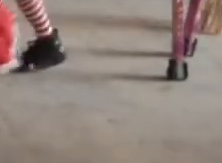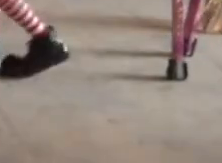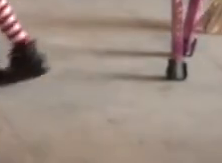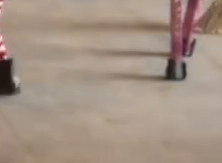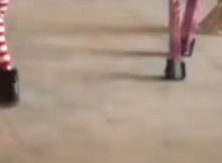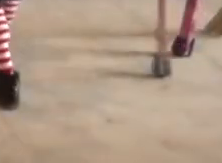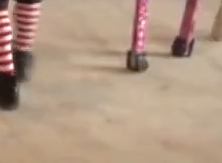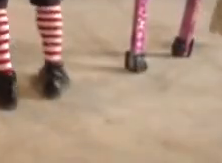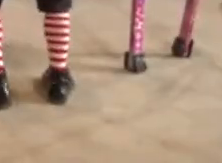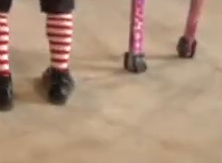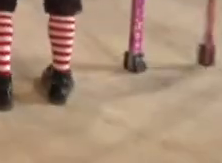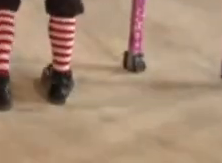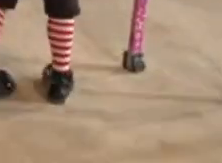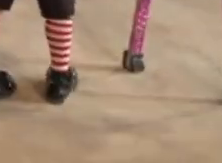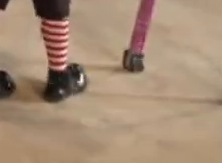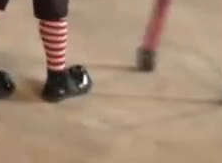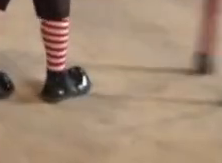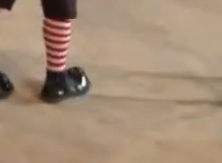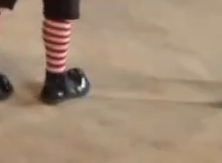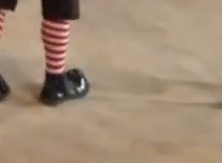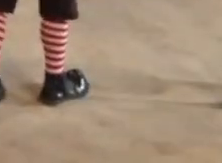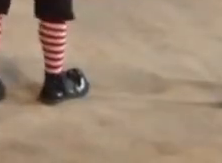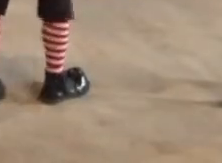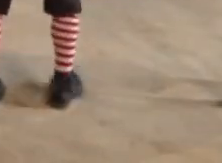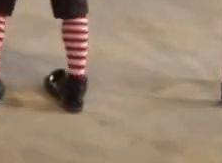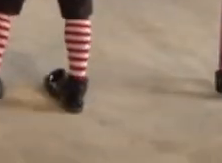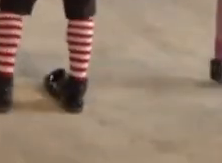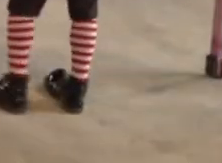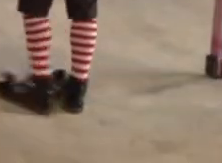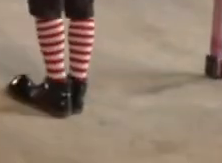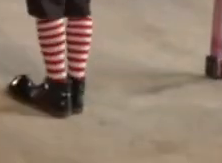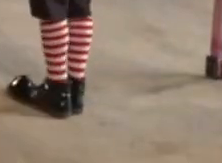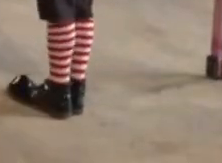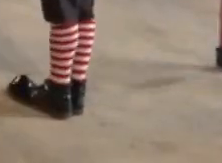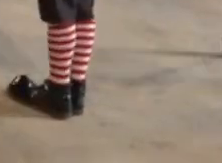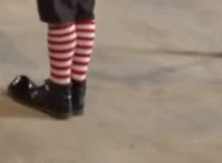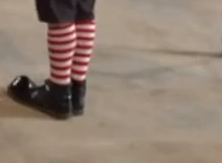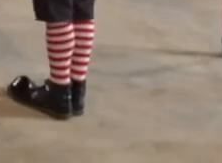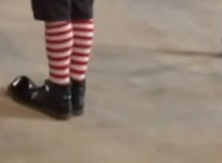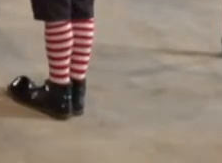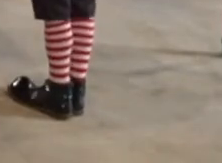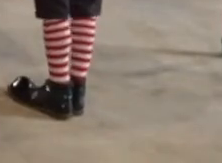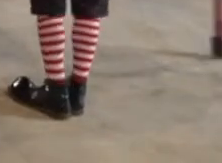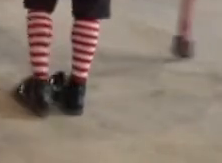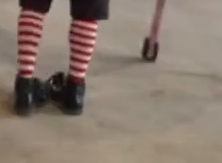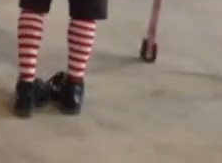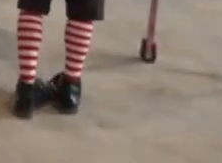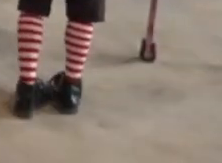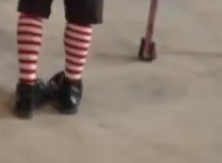Y despedimos con ese fuerte aplauso a los artistas circenses que nos han deleitado en esta mañana.